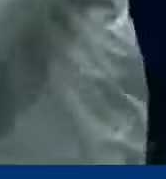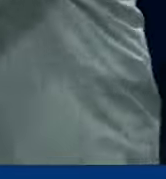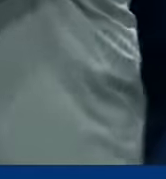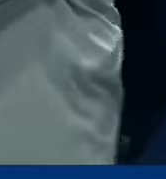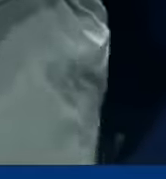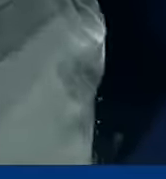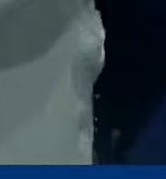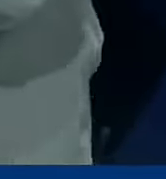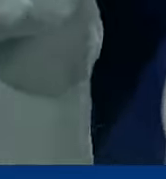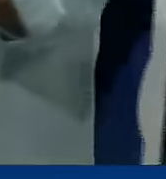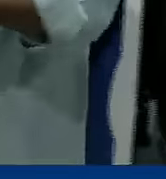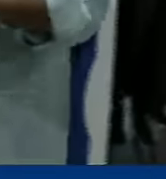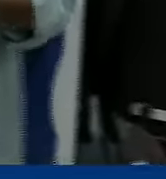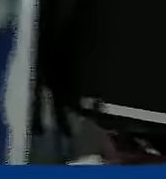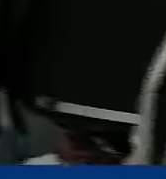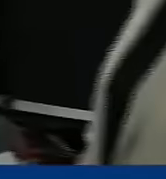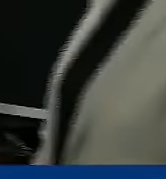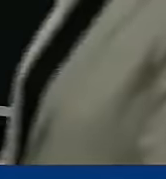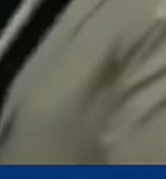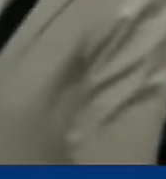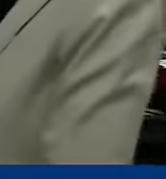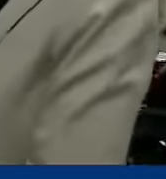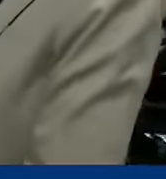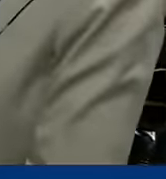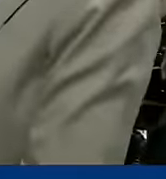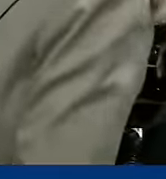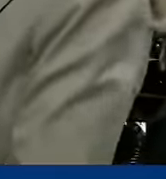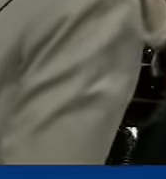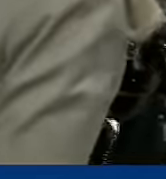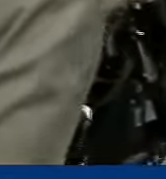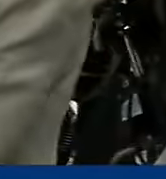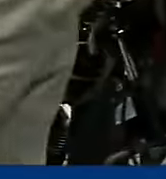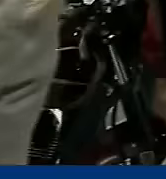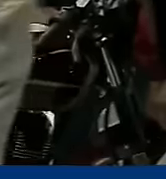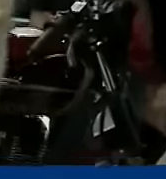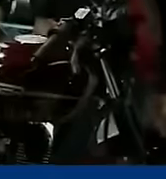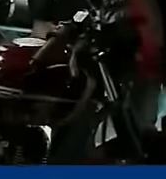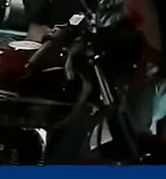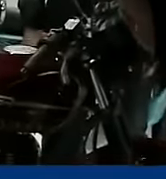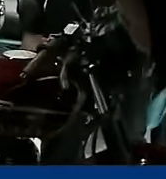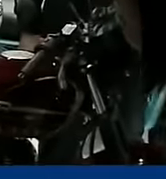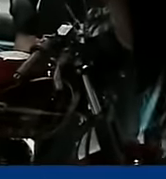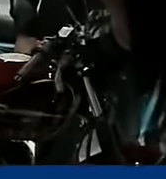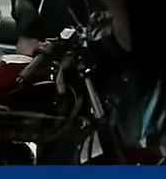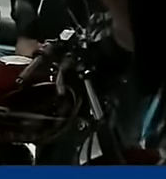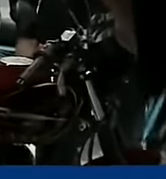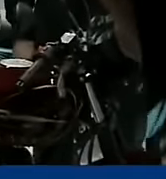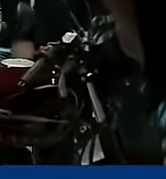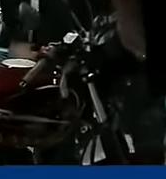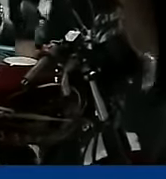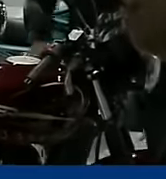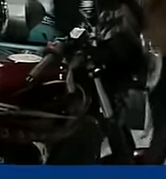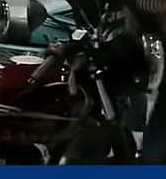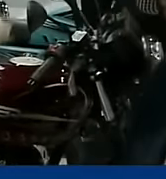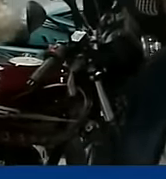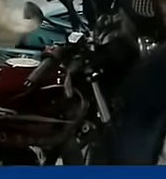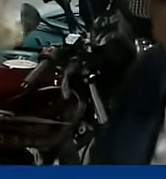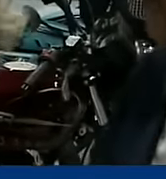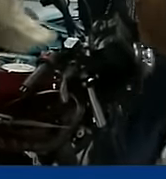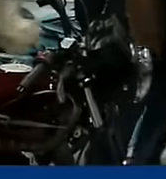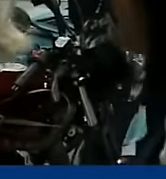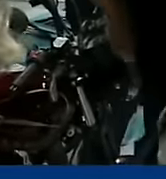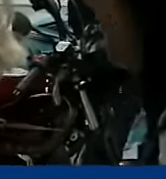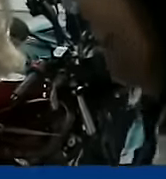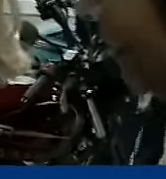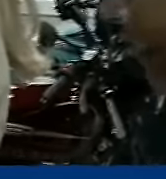desvela. Y si un día tengo que naufragar y el timón rompe mis